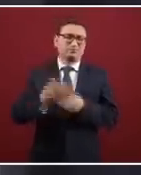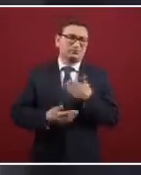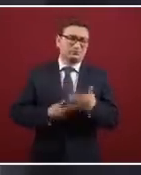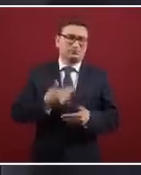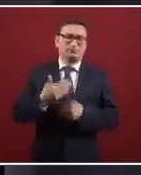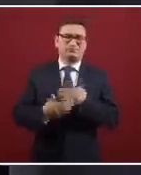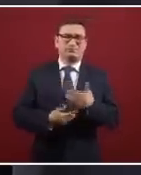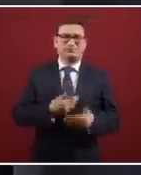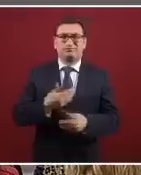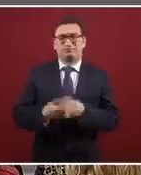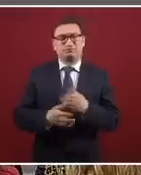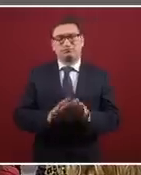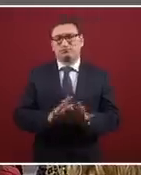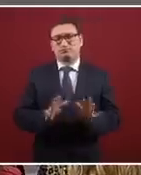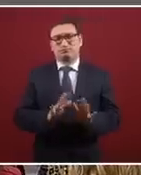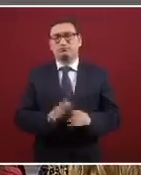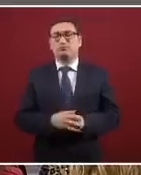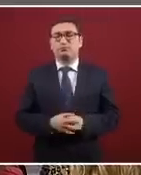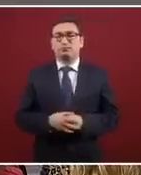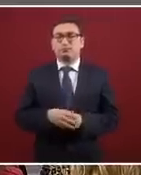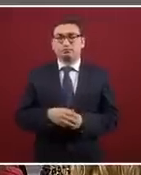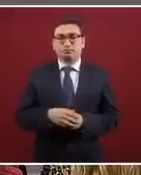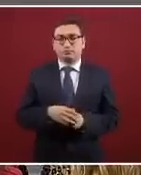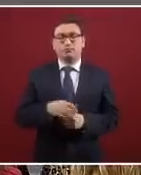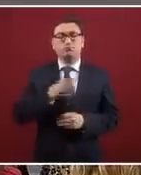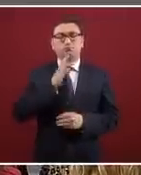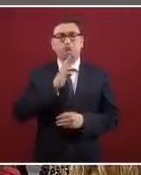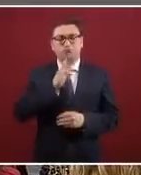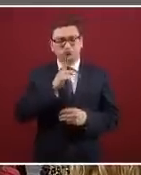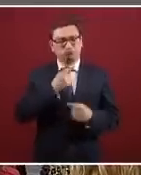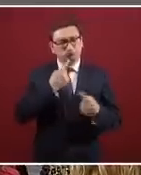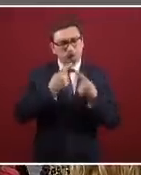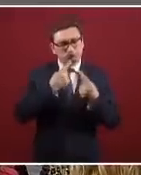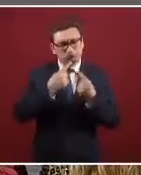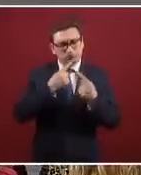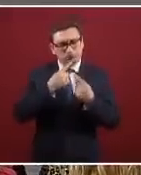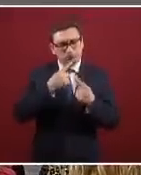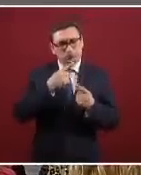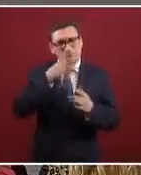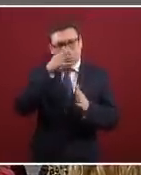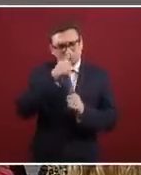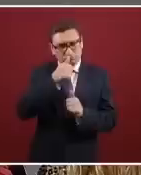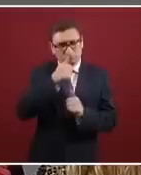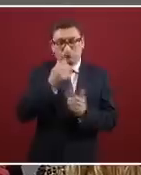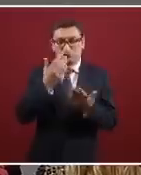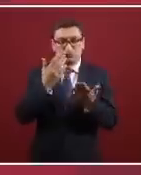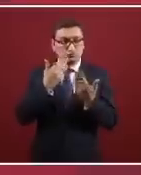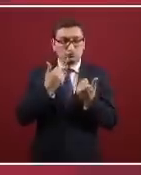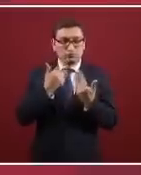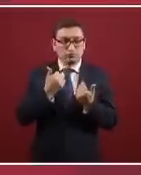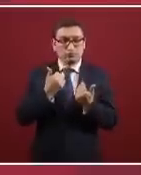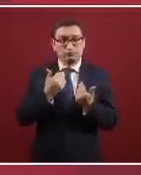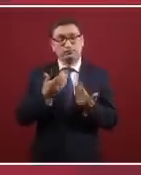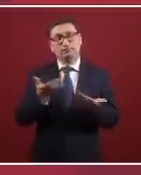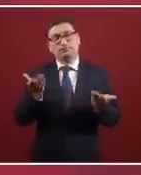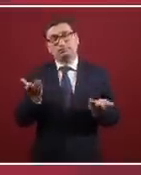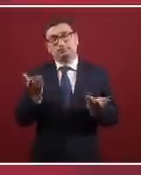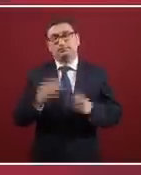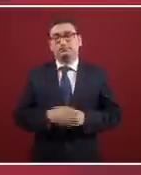mucho tiempo. Si no hay el acuerdo, pues entonces queda la